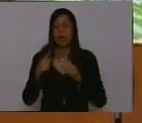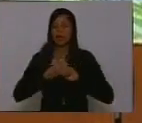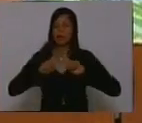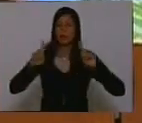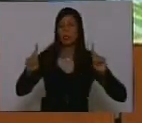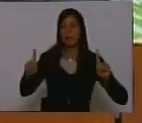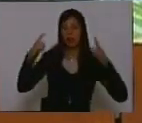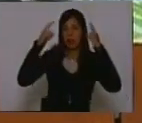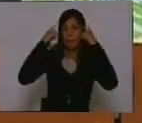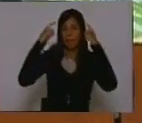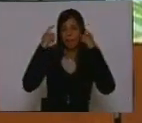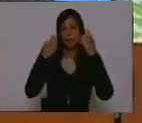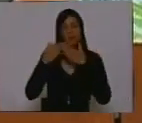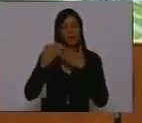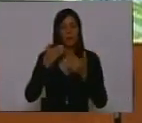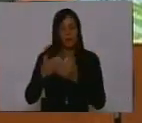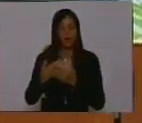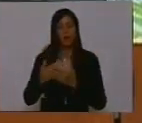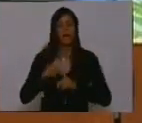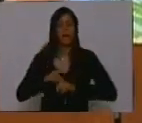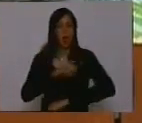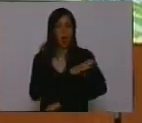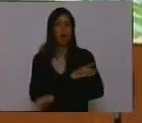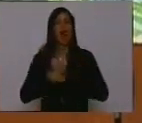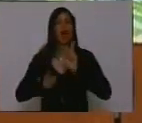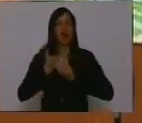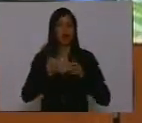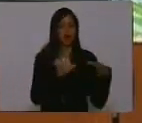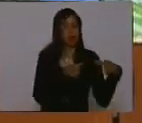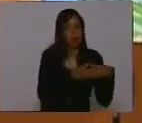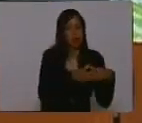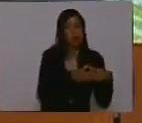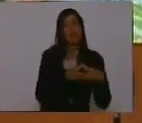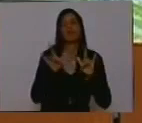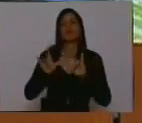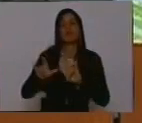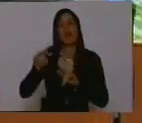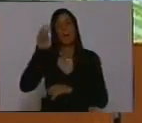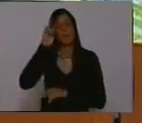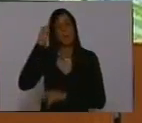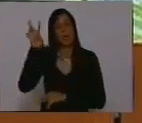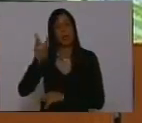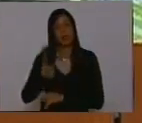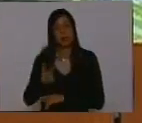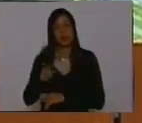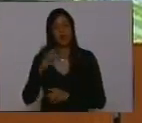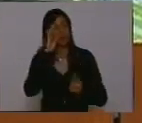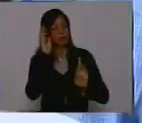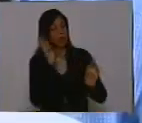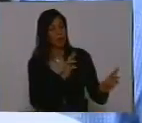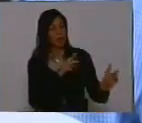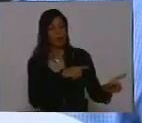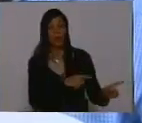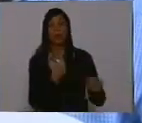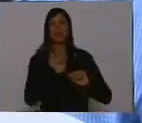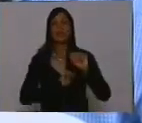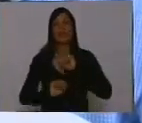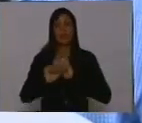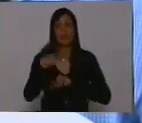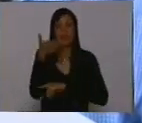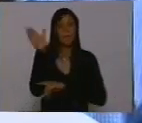nosotros, pero que nosotros lo respetamos por ser venezolanos y por defender también los signos de nuestra